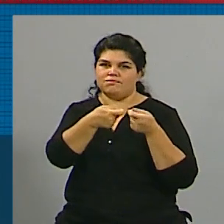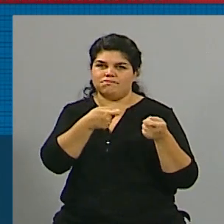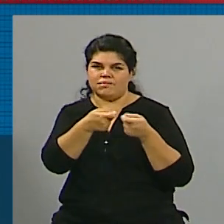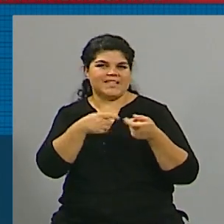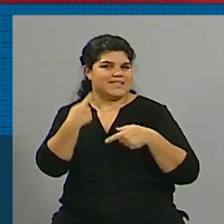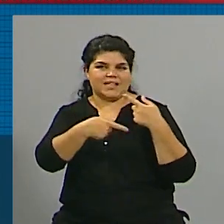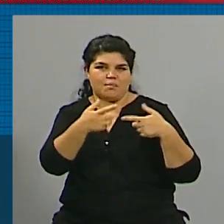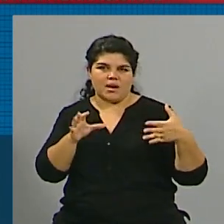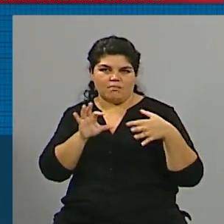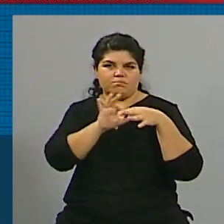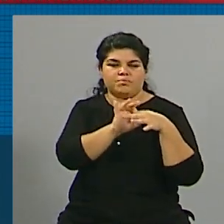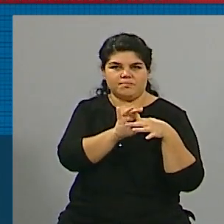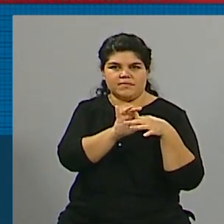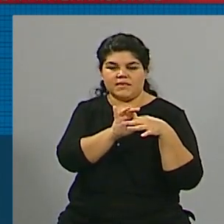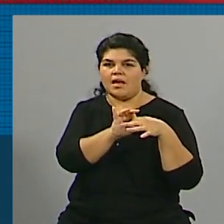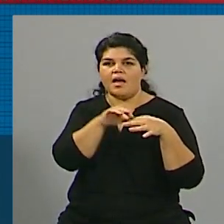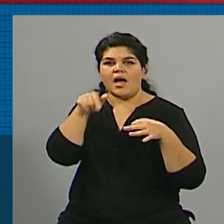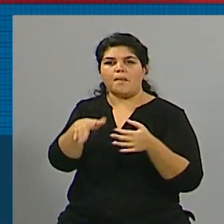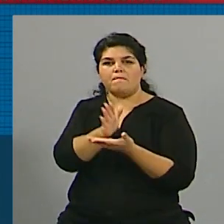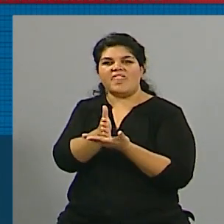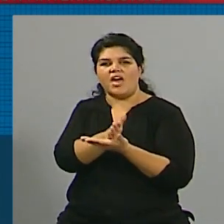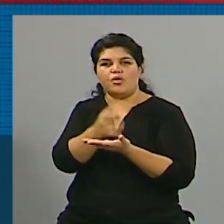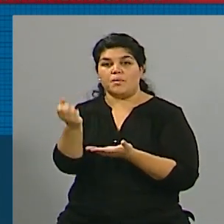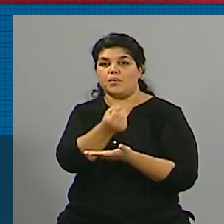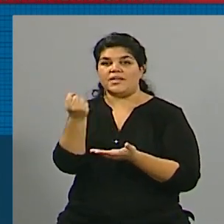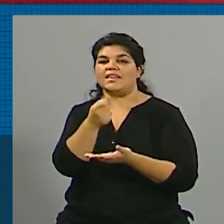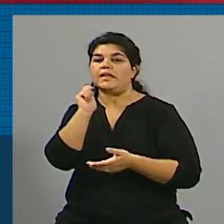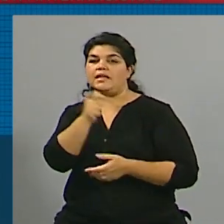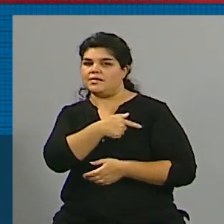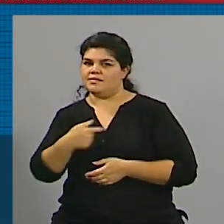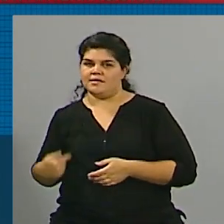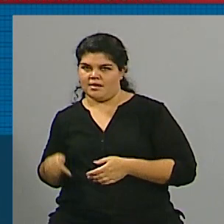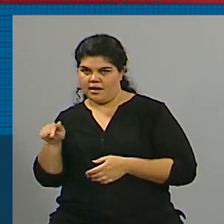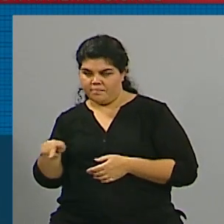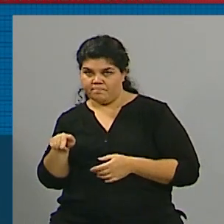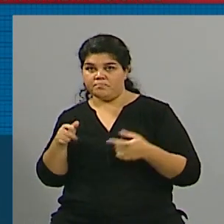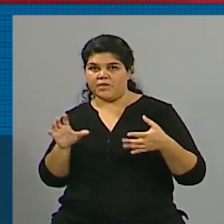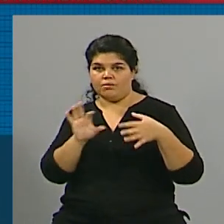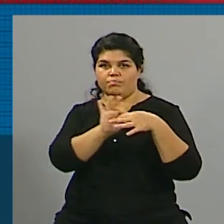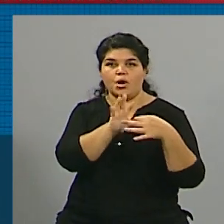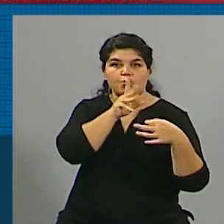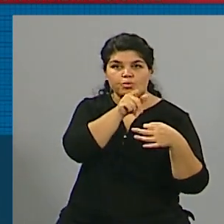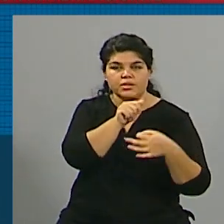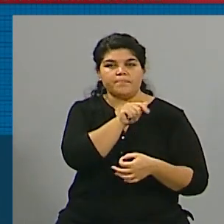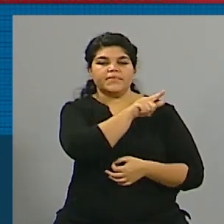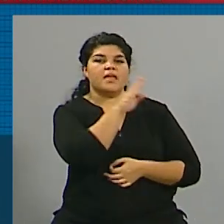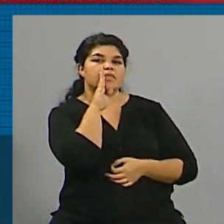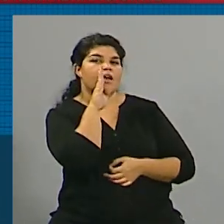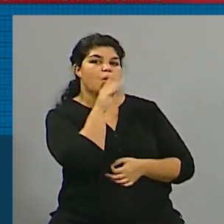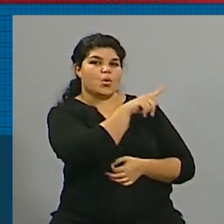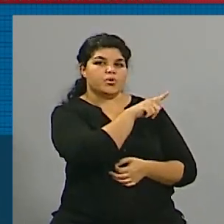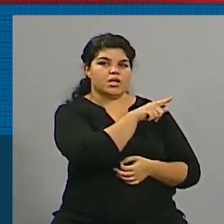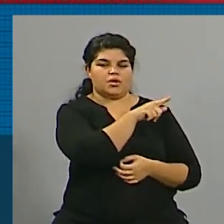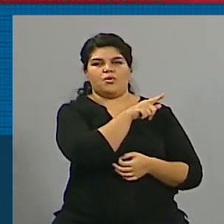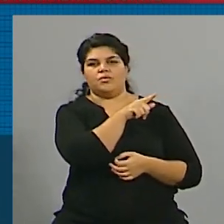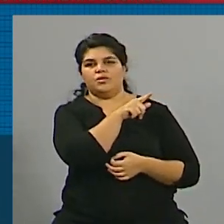el inmediato, yo creo que China es uno. Estados Unidos también entiendo que es otro, en el sentido de que abastece y